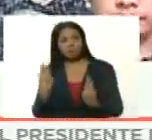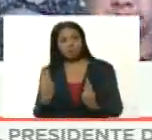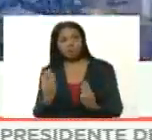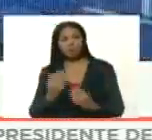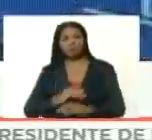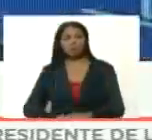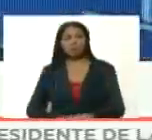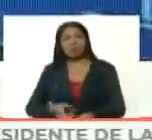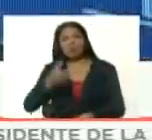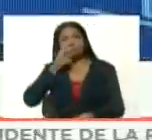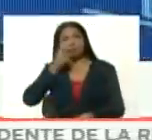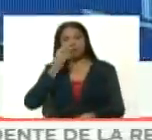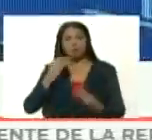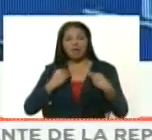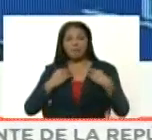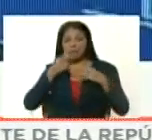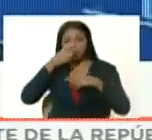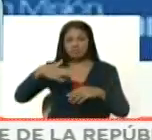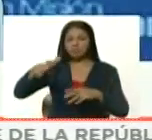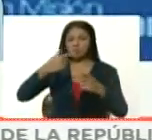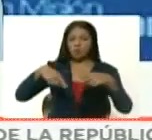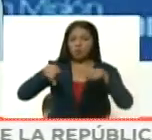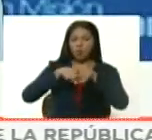con la seguridad de la vida del pueblo.